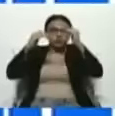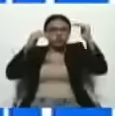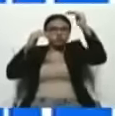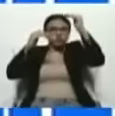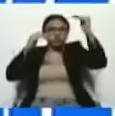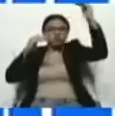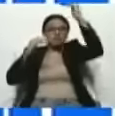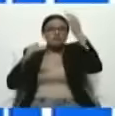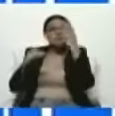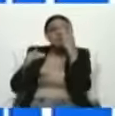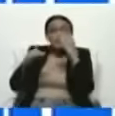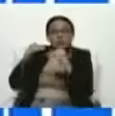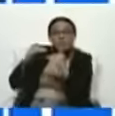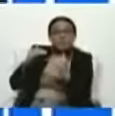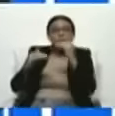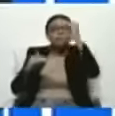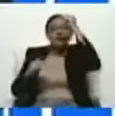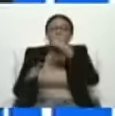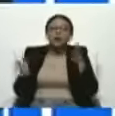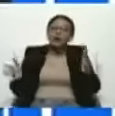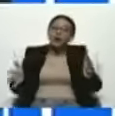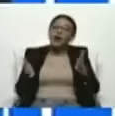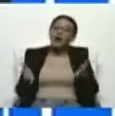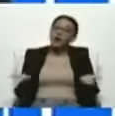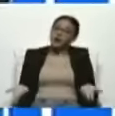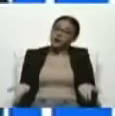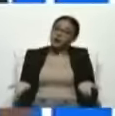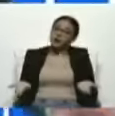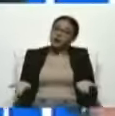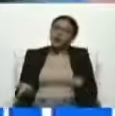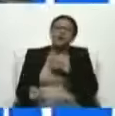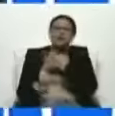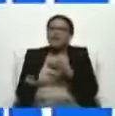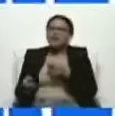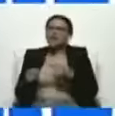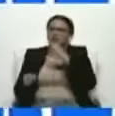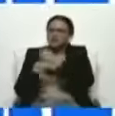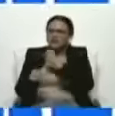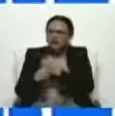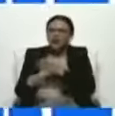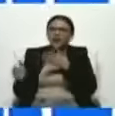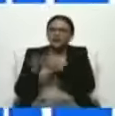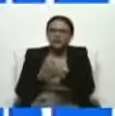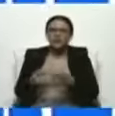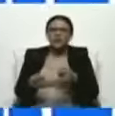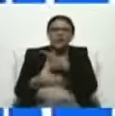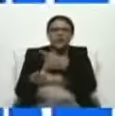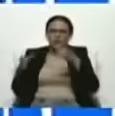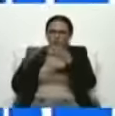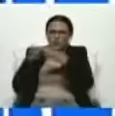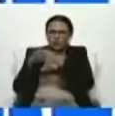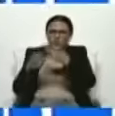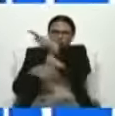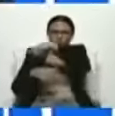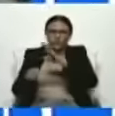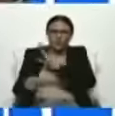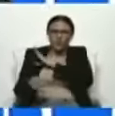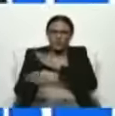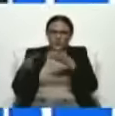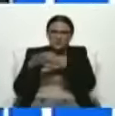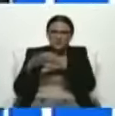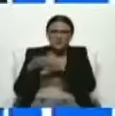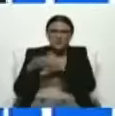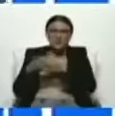inmediatamente después, la contendora siguiente, que además iba con una alianza de todos los partidos de derecha, los llaman el PRIAN, porque era el